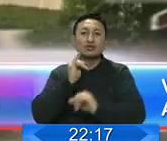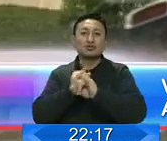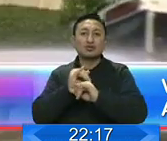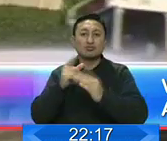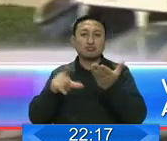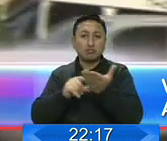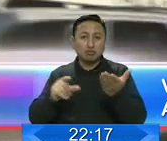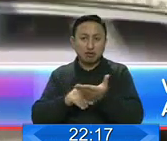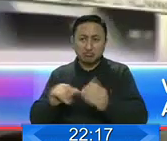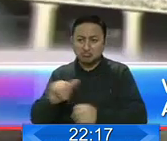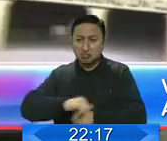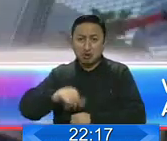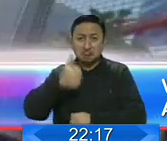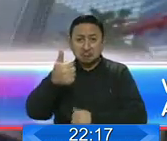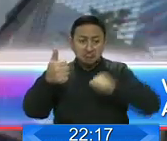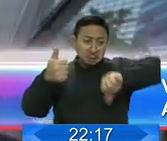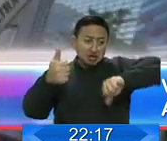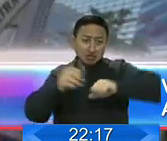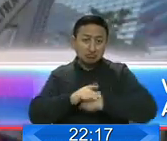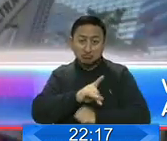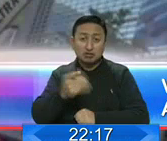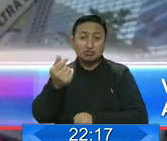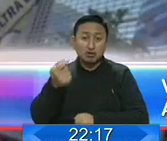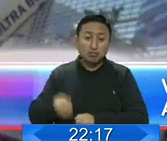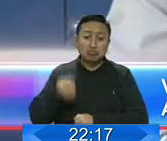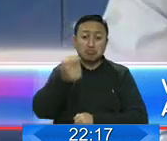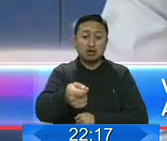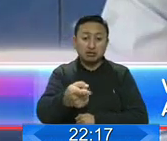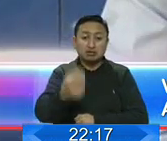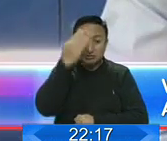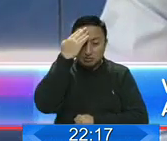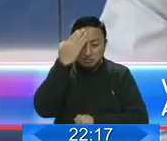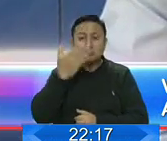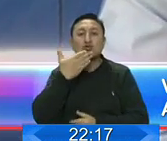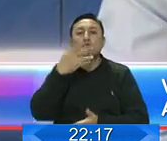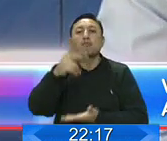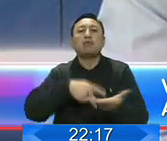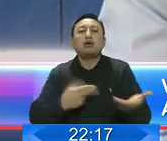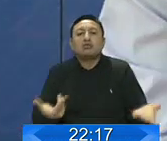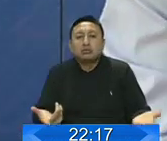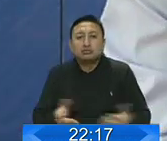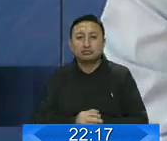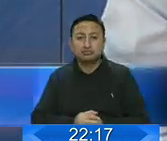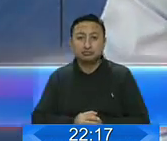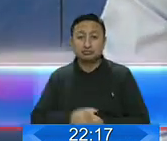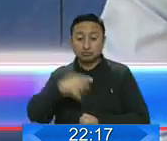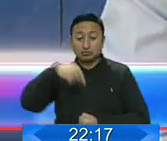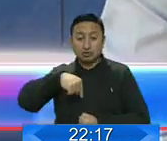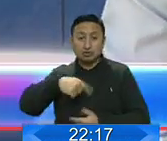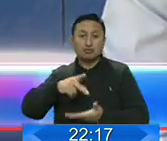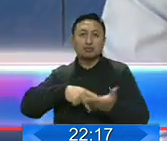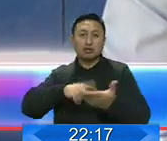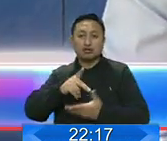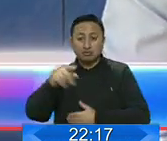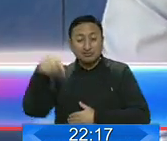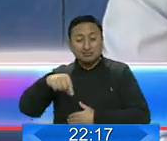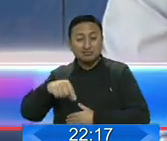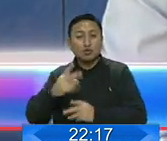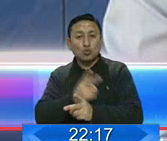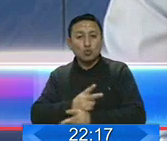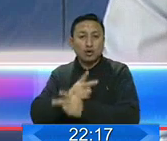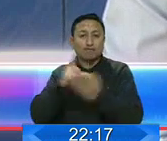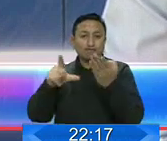en el mundo, no son ni buenos ni malos. Ellos prestan dinero y quieren saber cuál es la forma de repago. Tenemos que sanear las finanzas públicas. Si alguien de